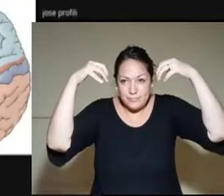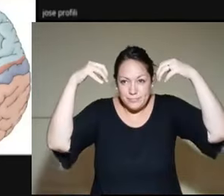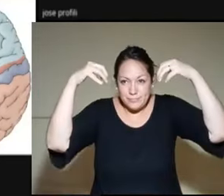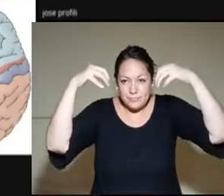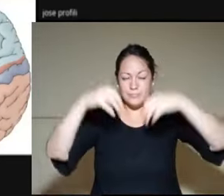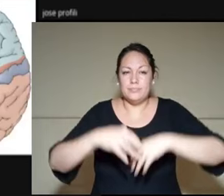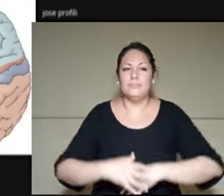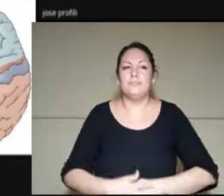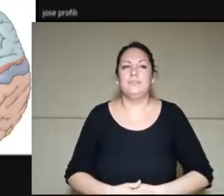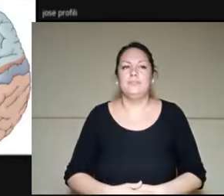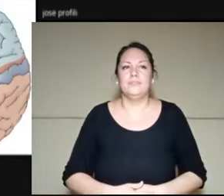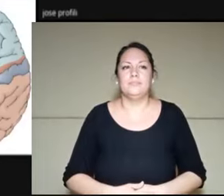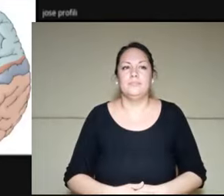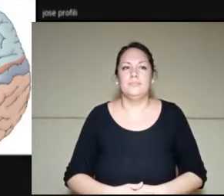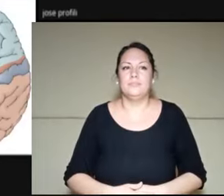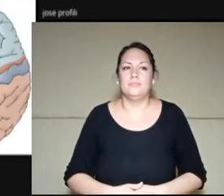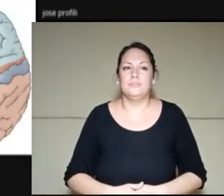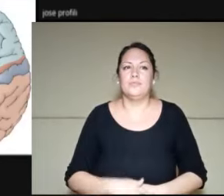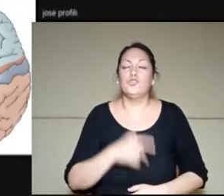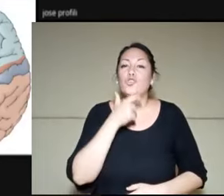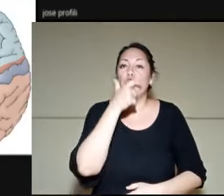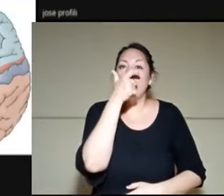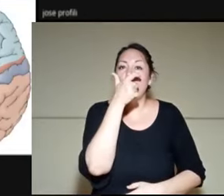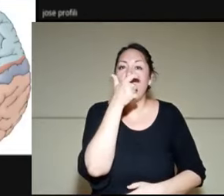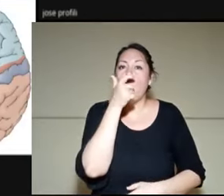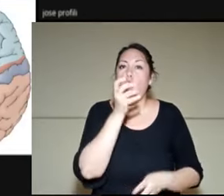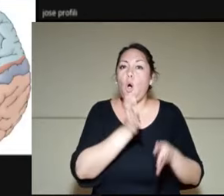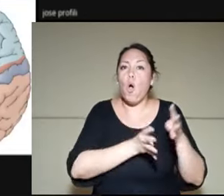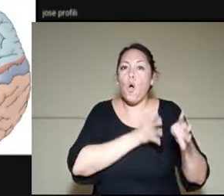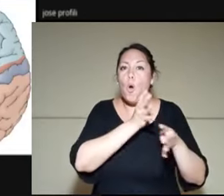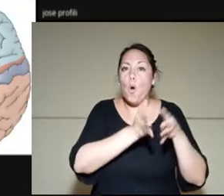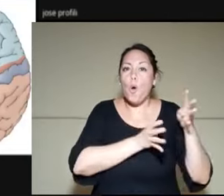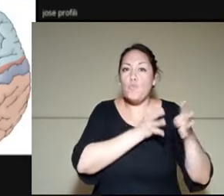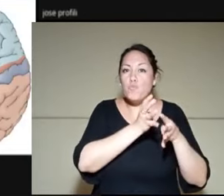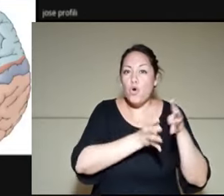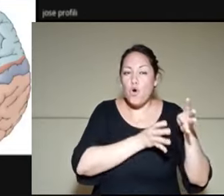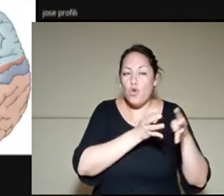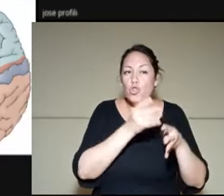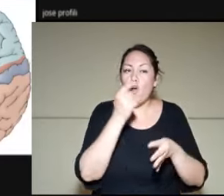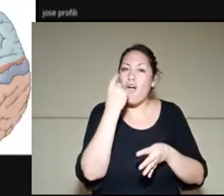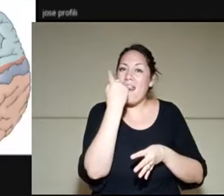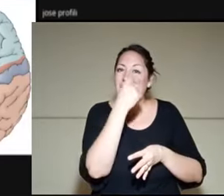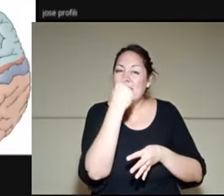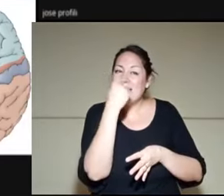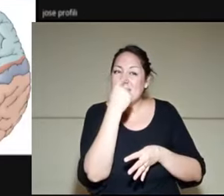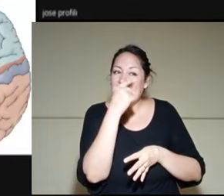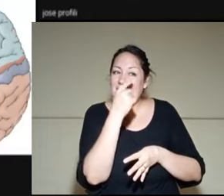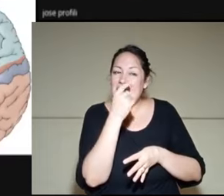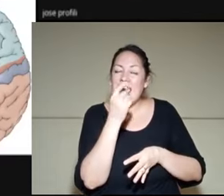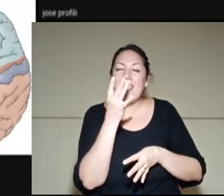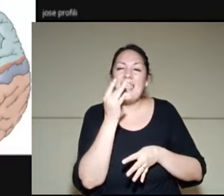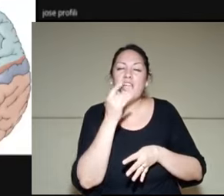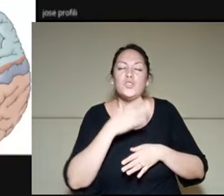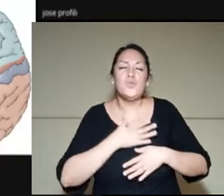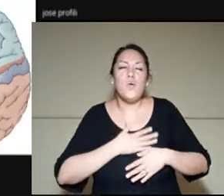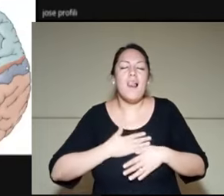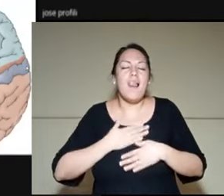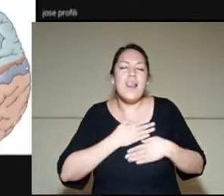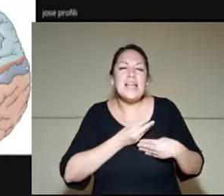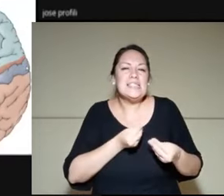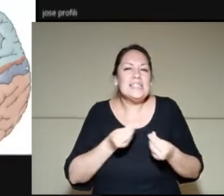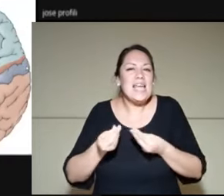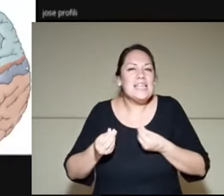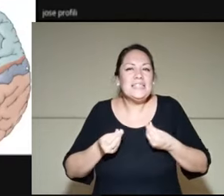del frontal del parietal. Fíjense, lo rojo es todo el área motora, lo celeste o más azul es el